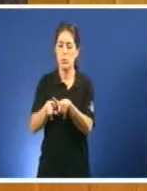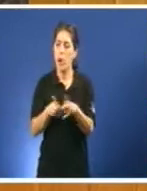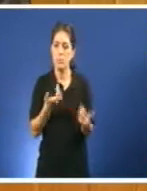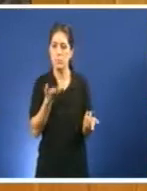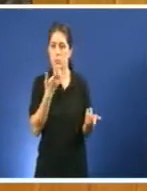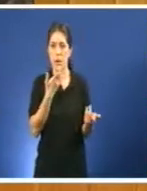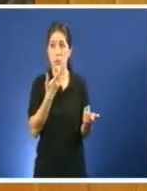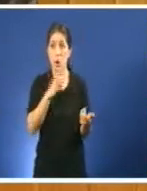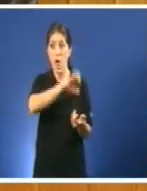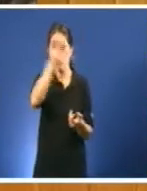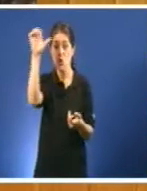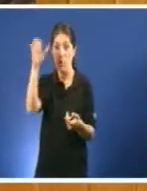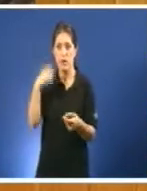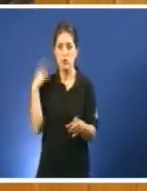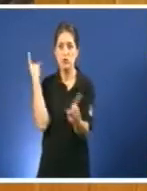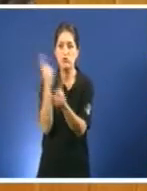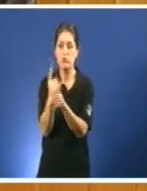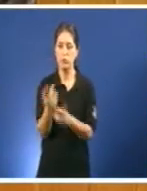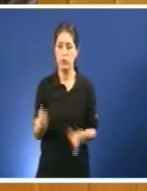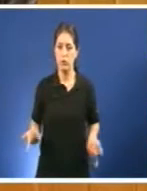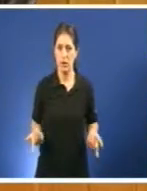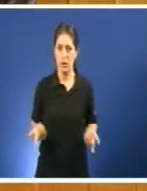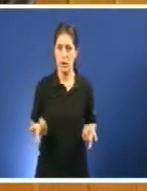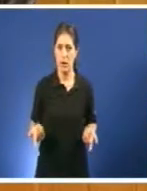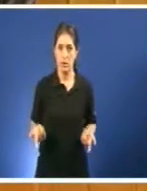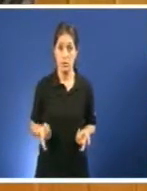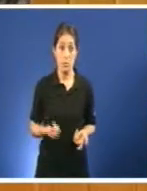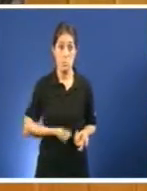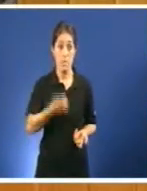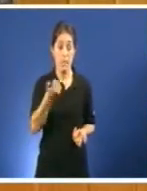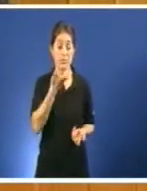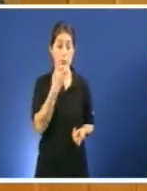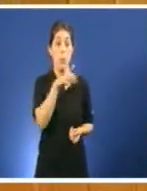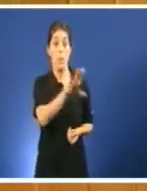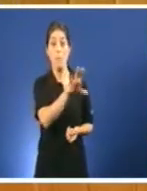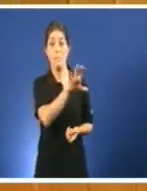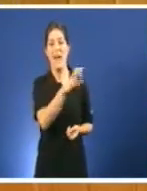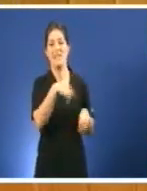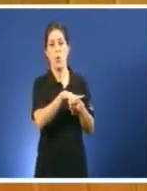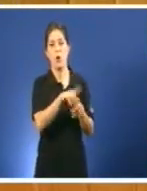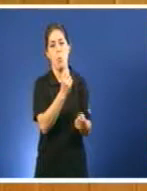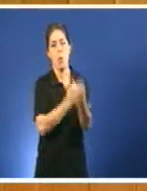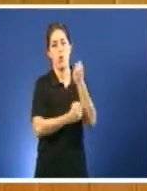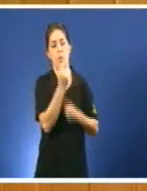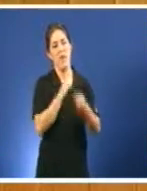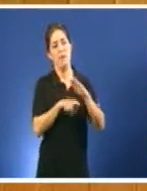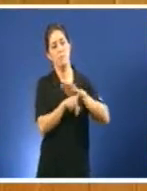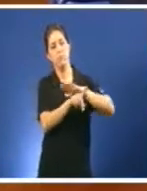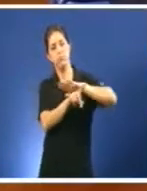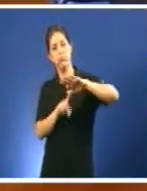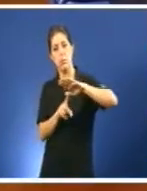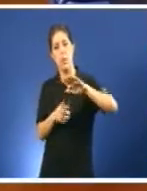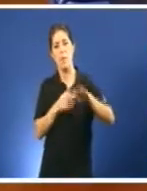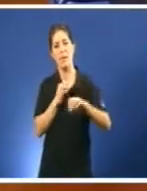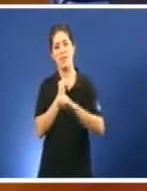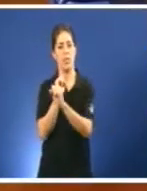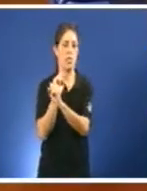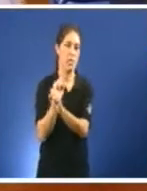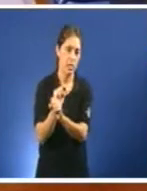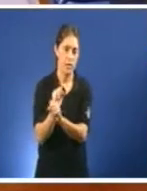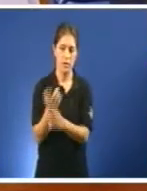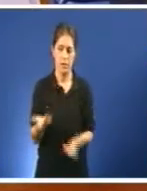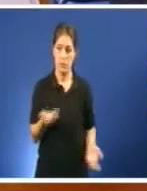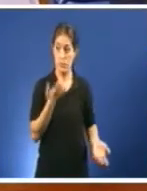para Europa, son non moito máis nun país cunha economía atrasada e dependente como Galiza, señora